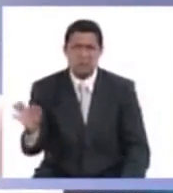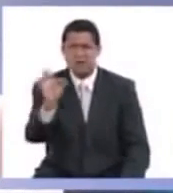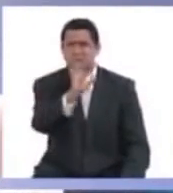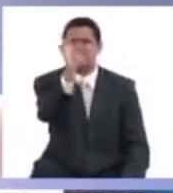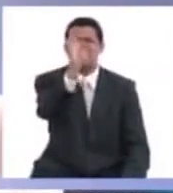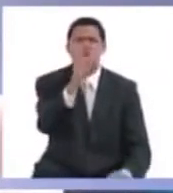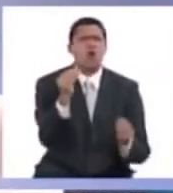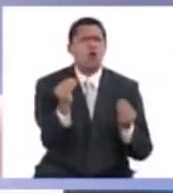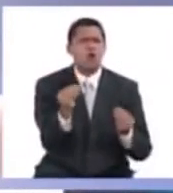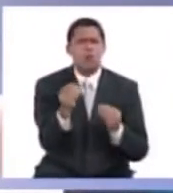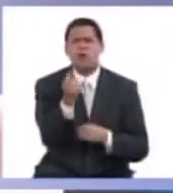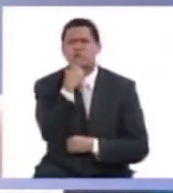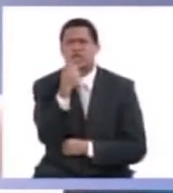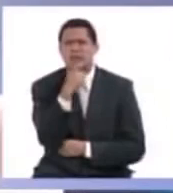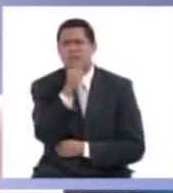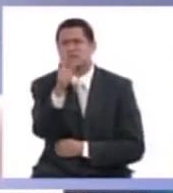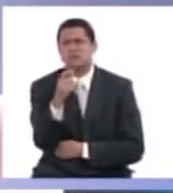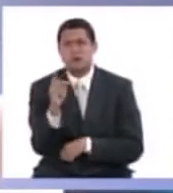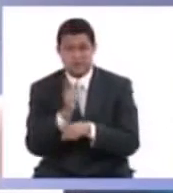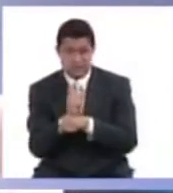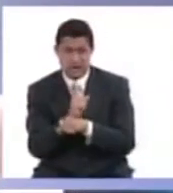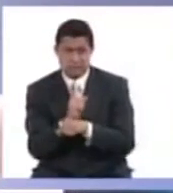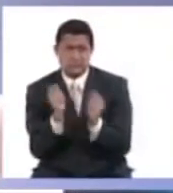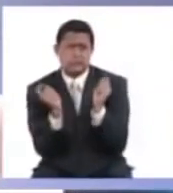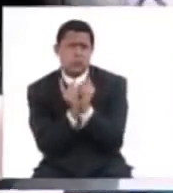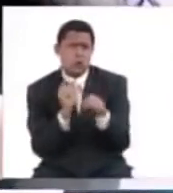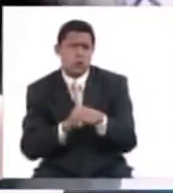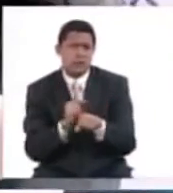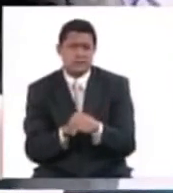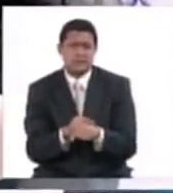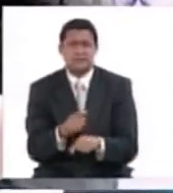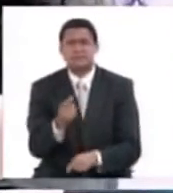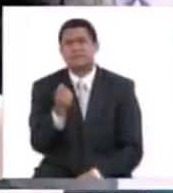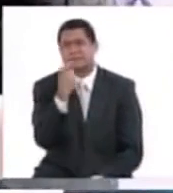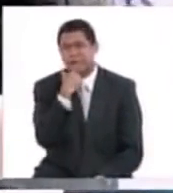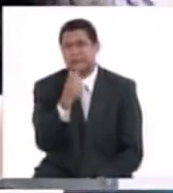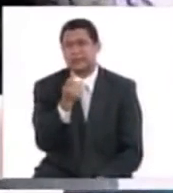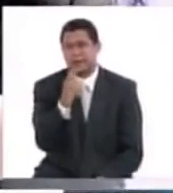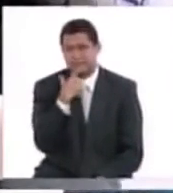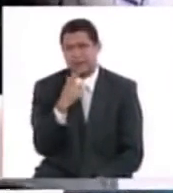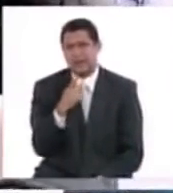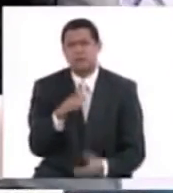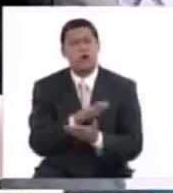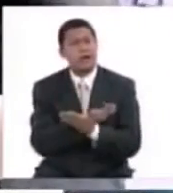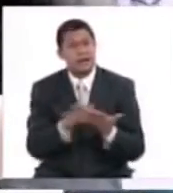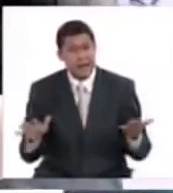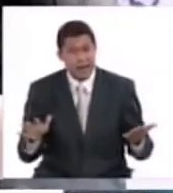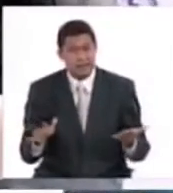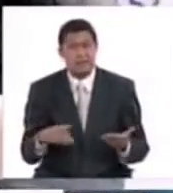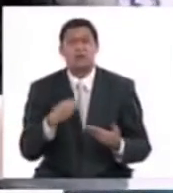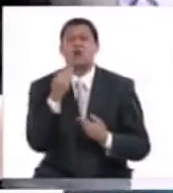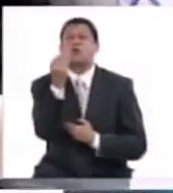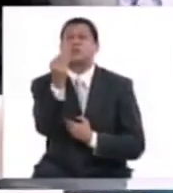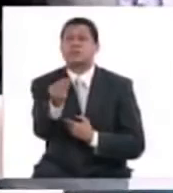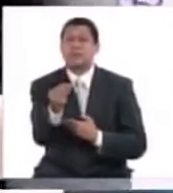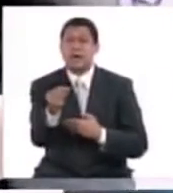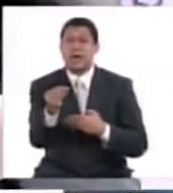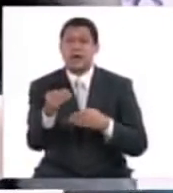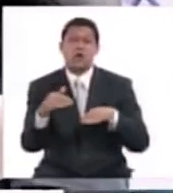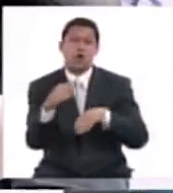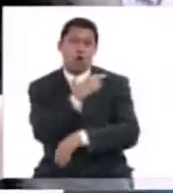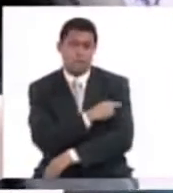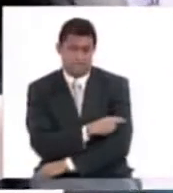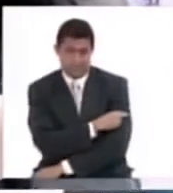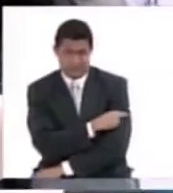paludismo. ¿Cómo es el tratamiento para esta enfermedad? Rápidamente, nos queda ya pocos minutos. El tratamiento también es absolutamente gratuito, dispensado por las unidades